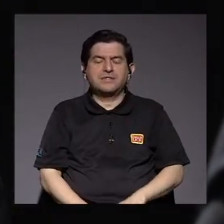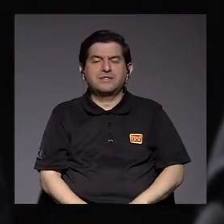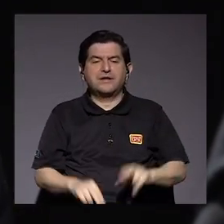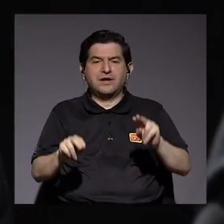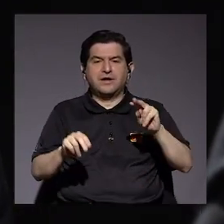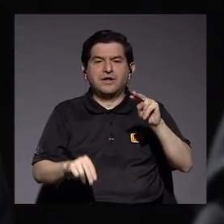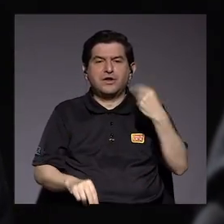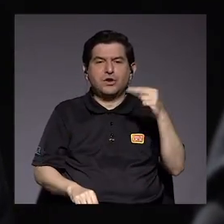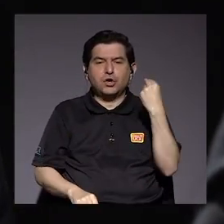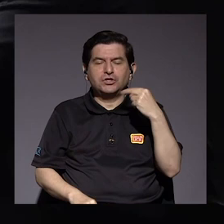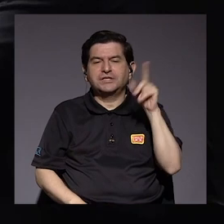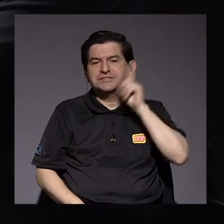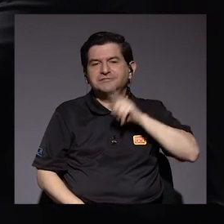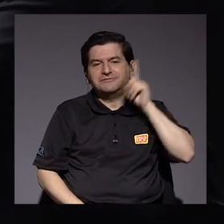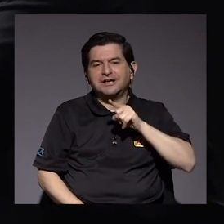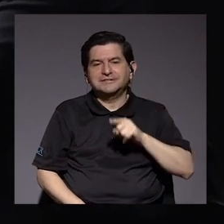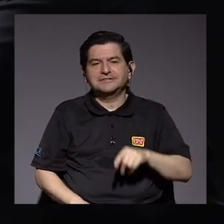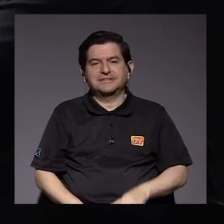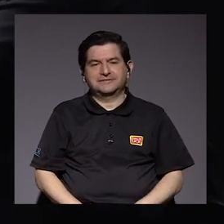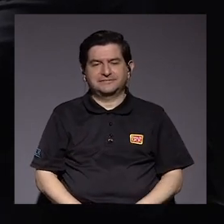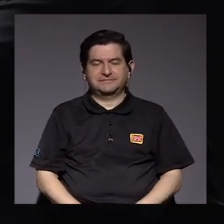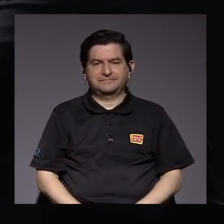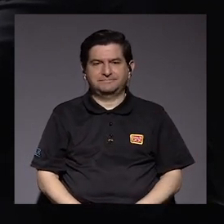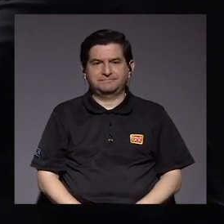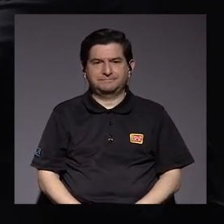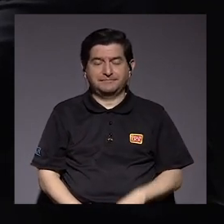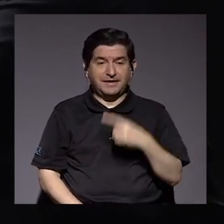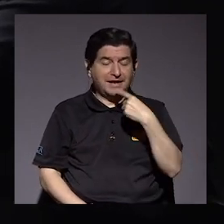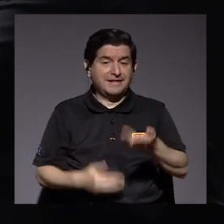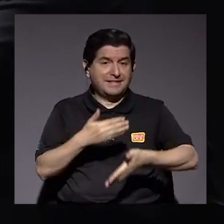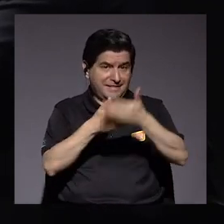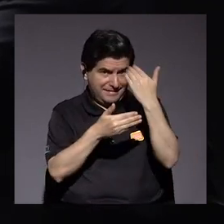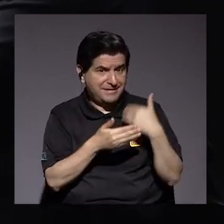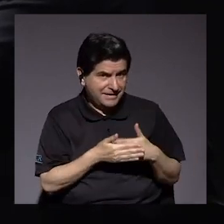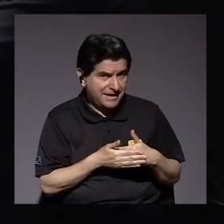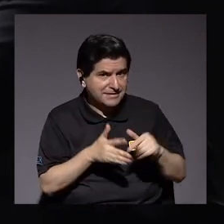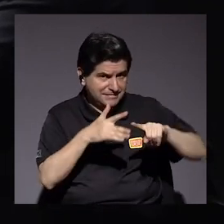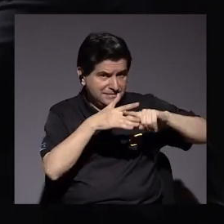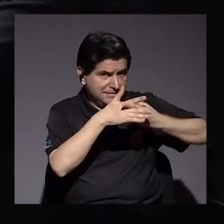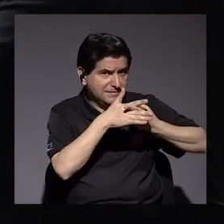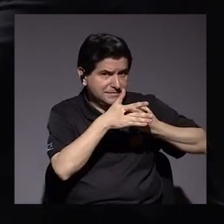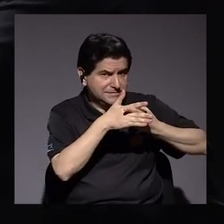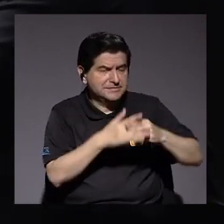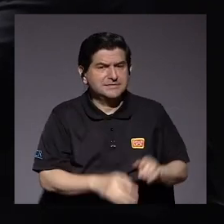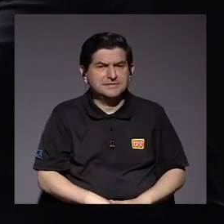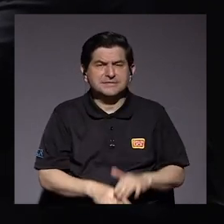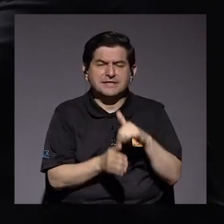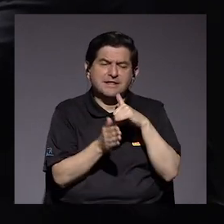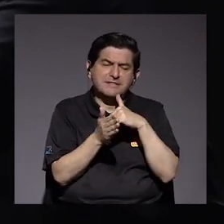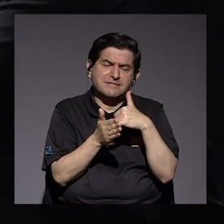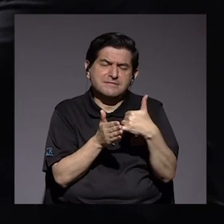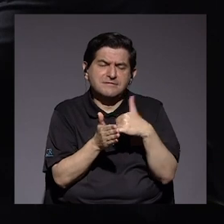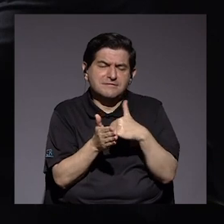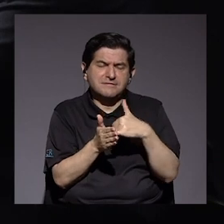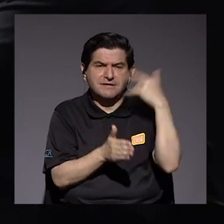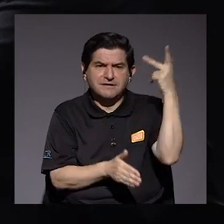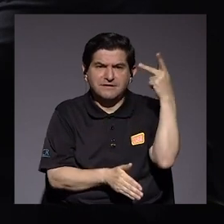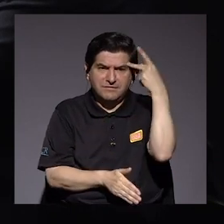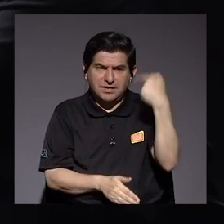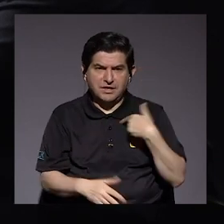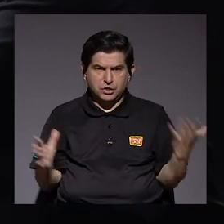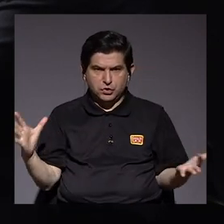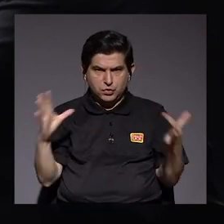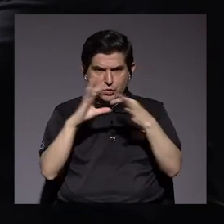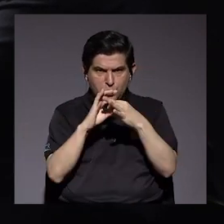que son las noticias falsas sí bueno mira decía al principio que hay una debilidad política